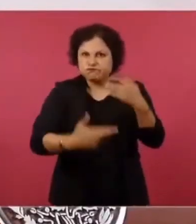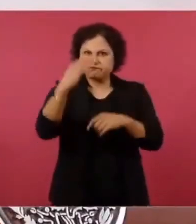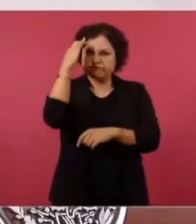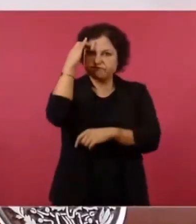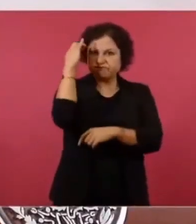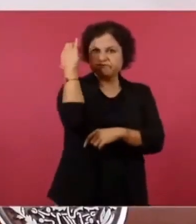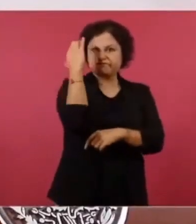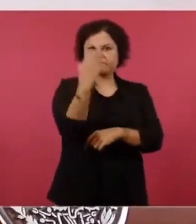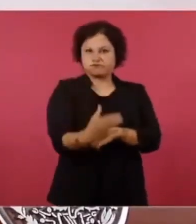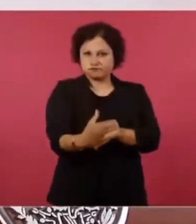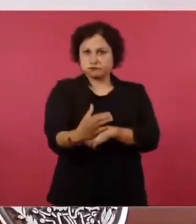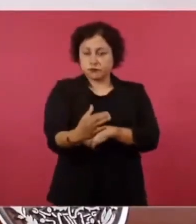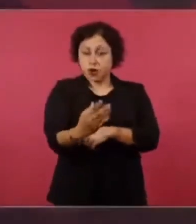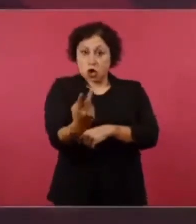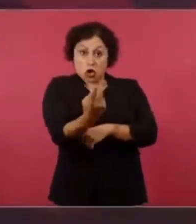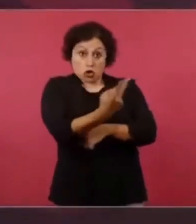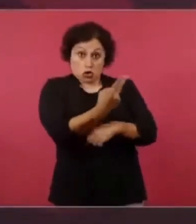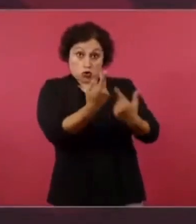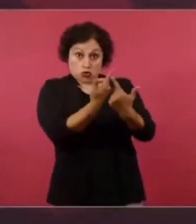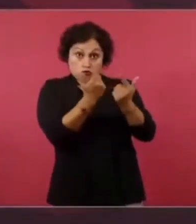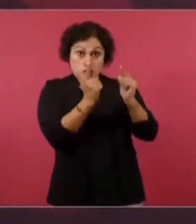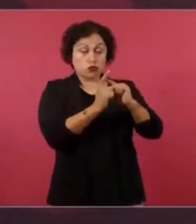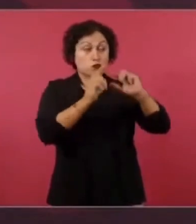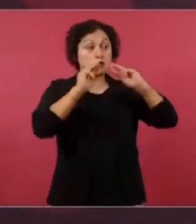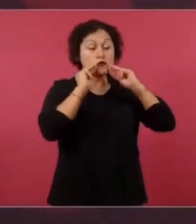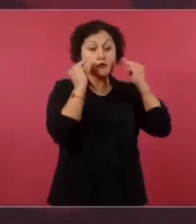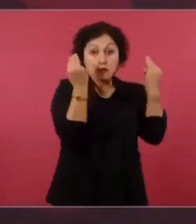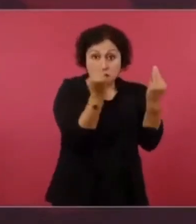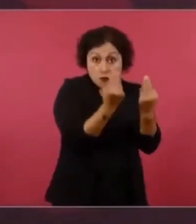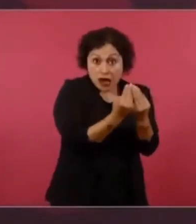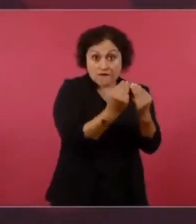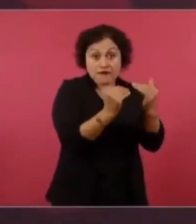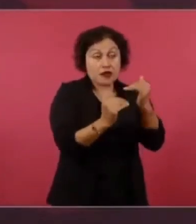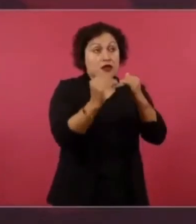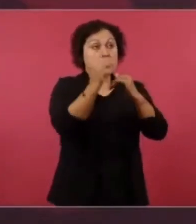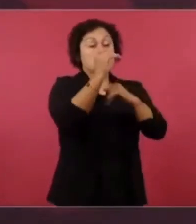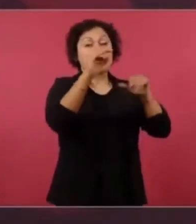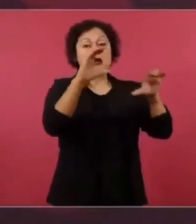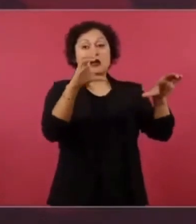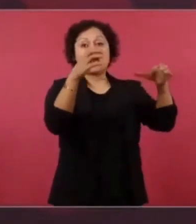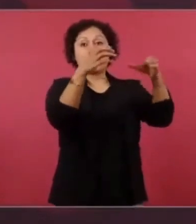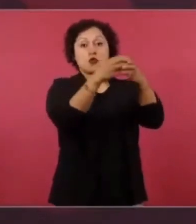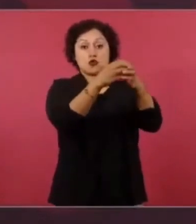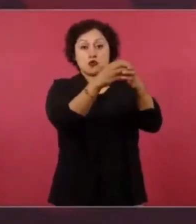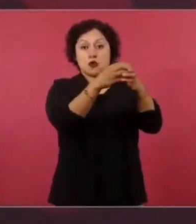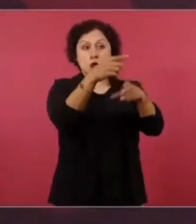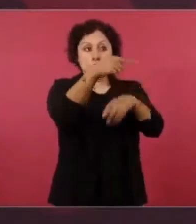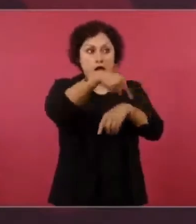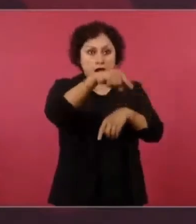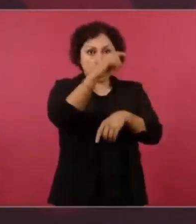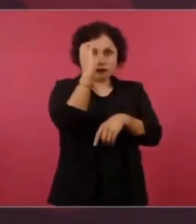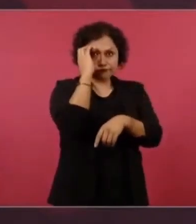delincuencia organizada como la delincuencia de cuello blanco, porque también eso dañó mucho a México.